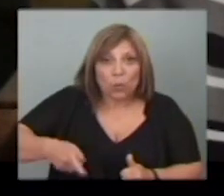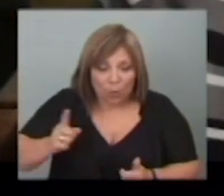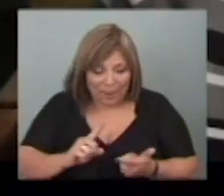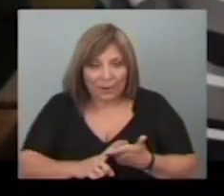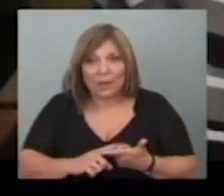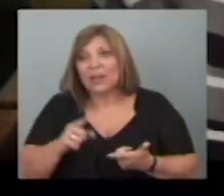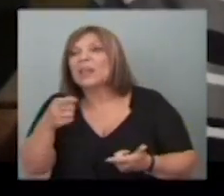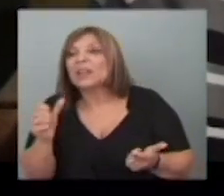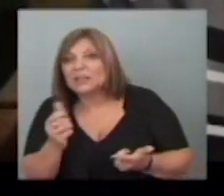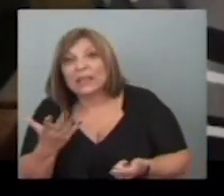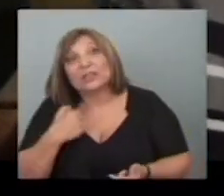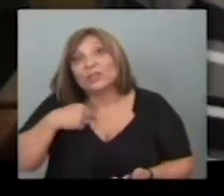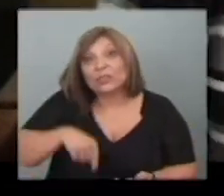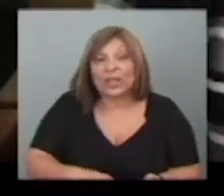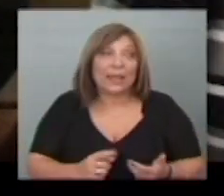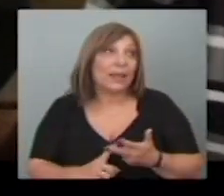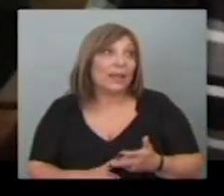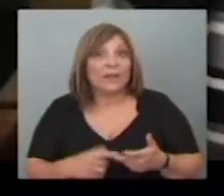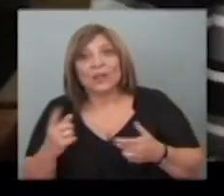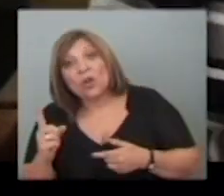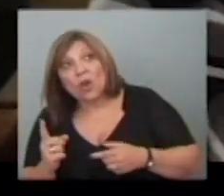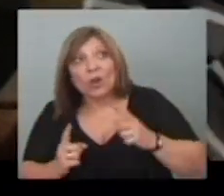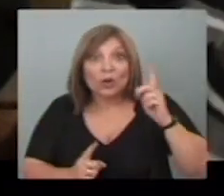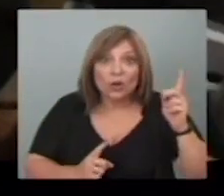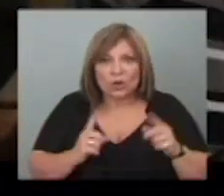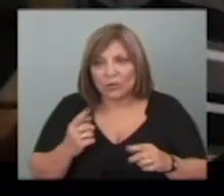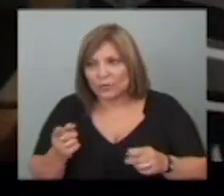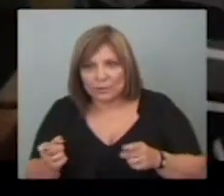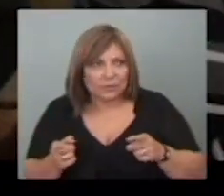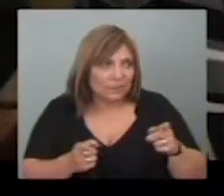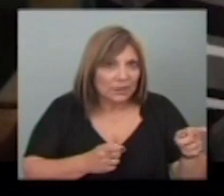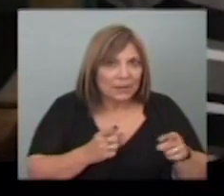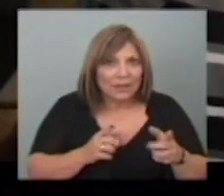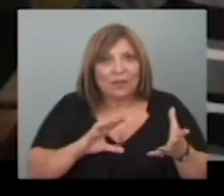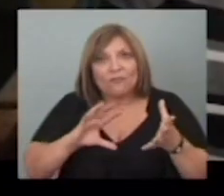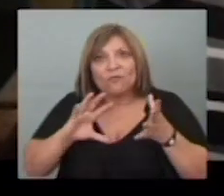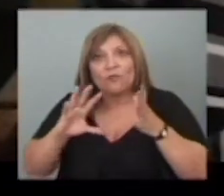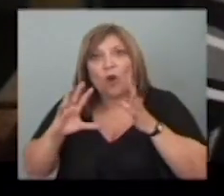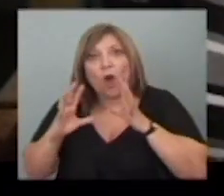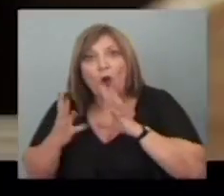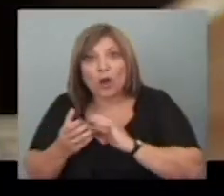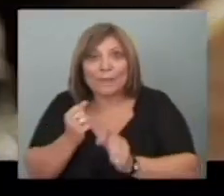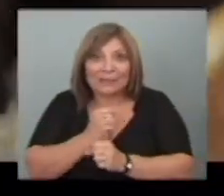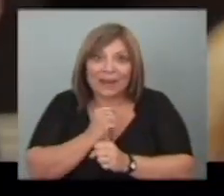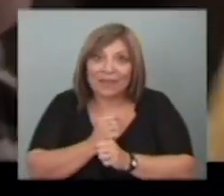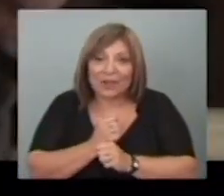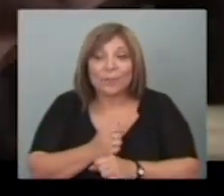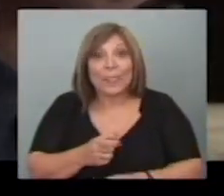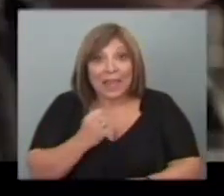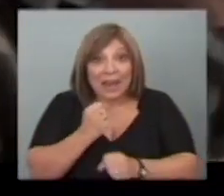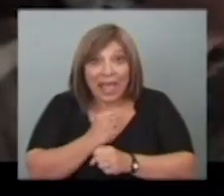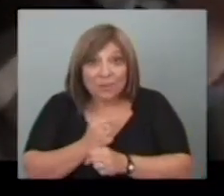estoy acá. No, y te empieza a cambiar lo que es la forma de trabajo. Cuando lo